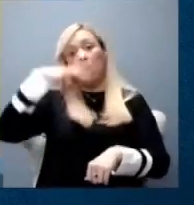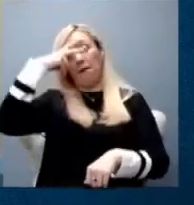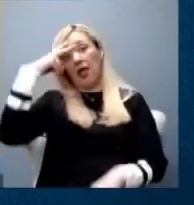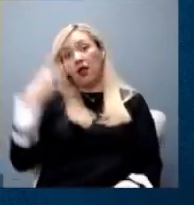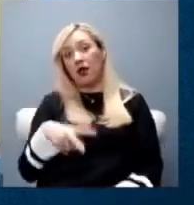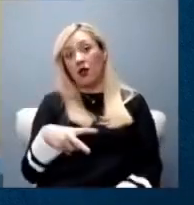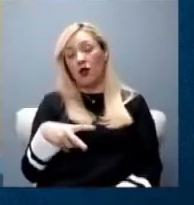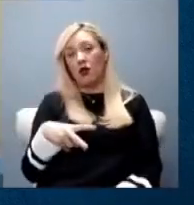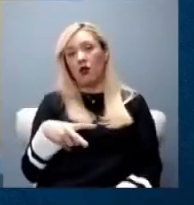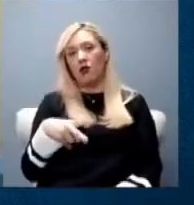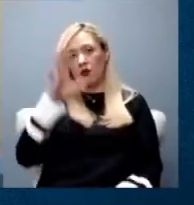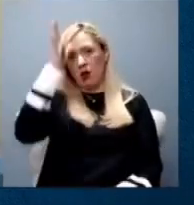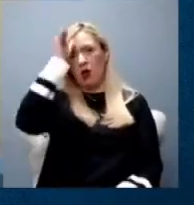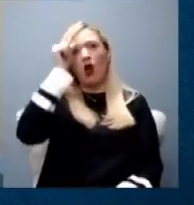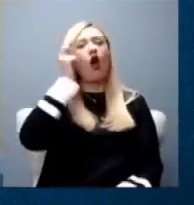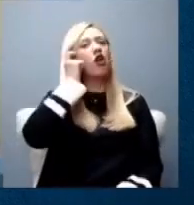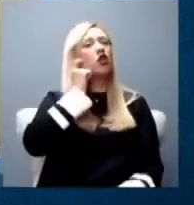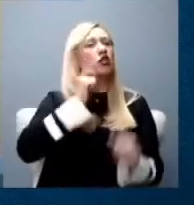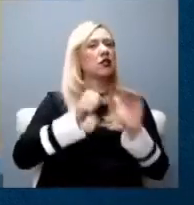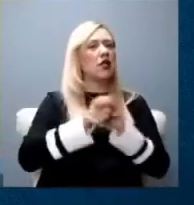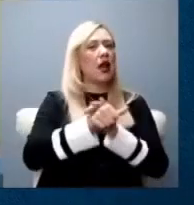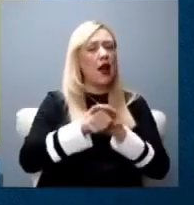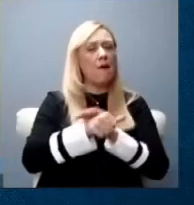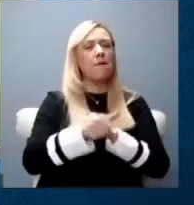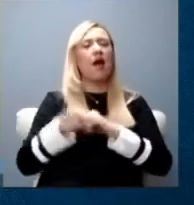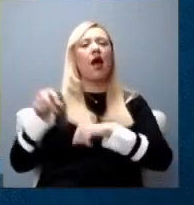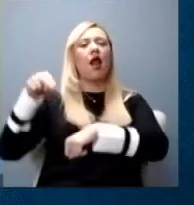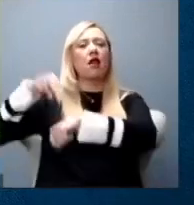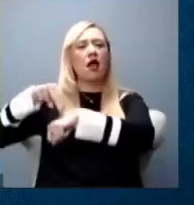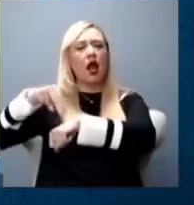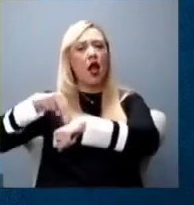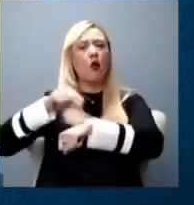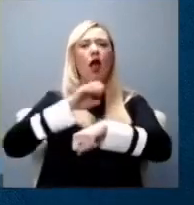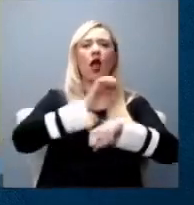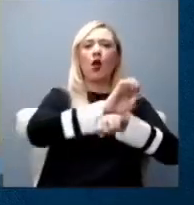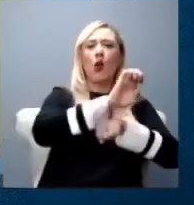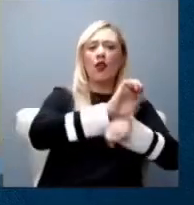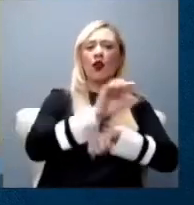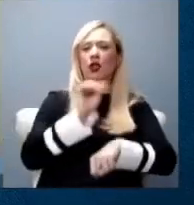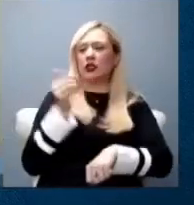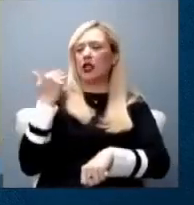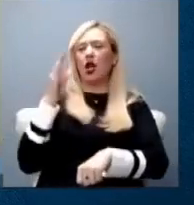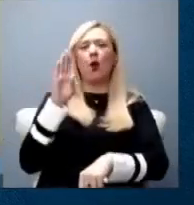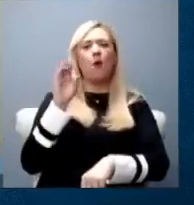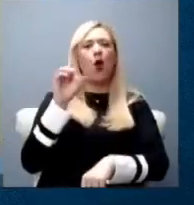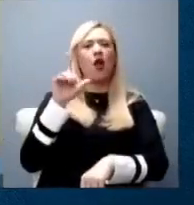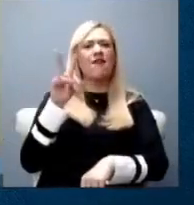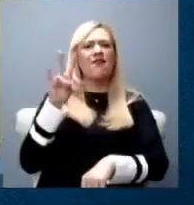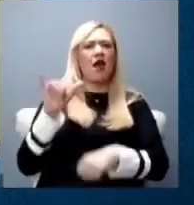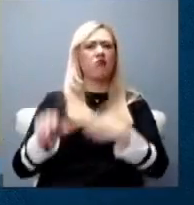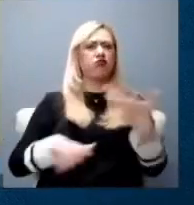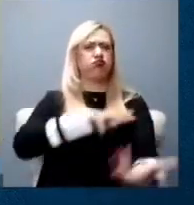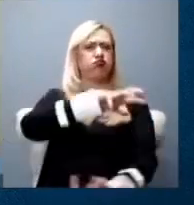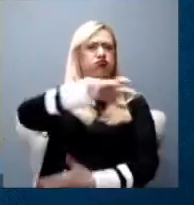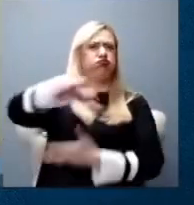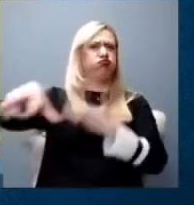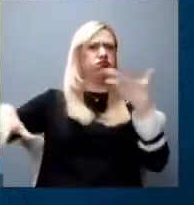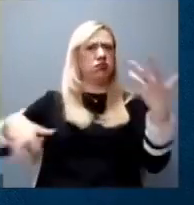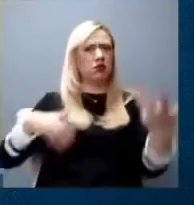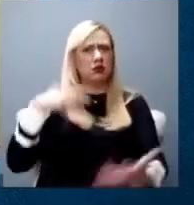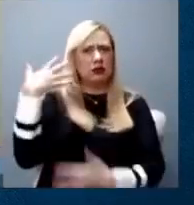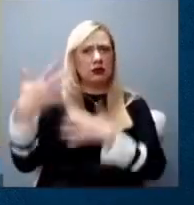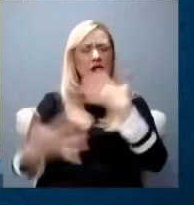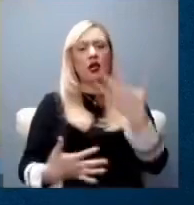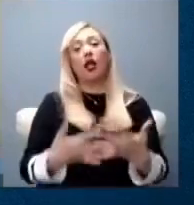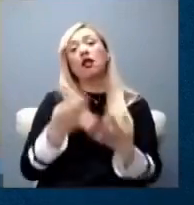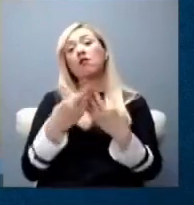con Ayotzinapa, el de Nicaragua, el Ecuador o el reciente en Bolivia. Y luego están los mecanismos de seguimiento de informes que son fundamentales porque le dan